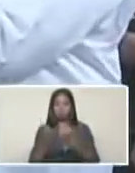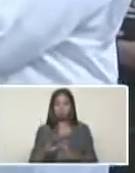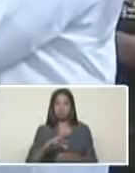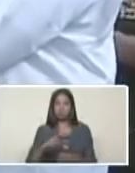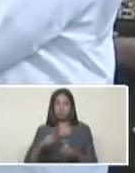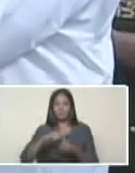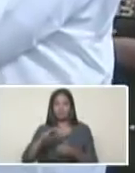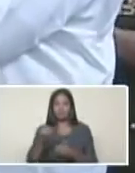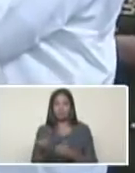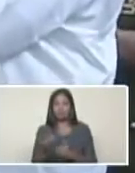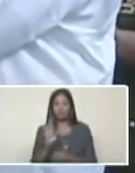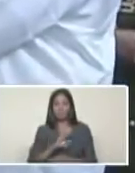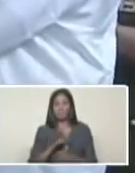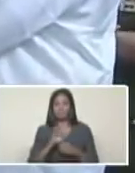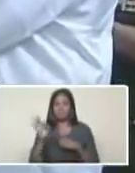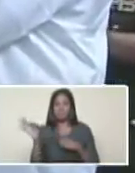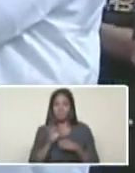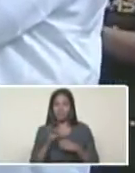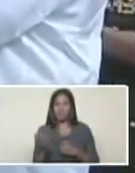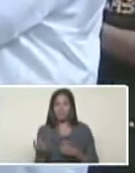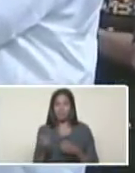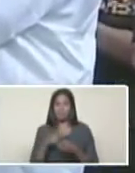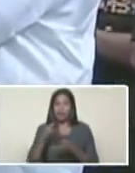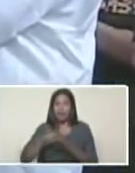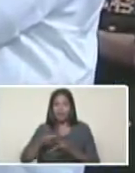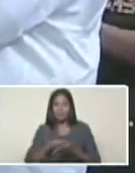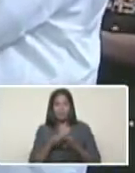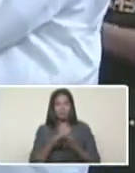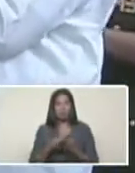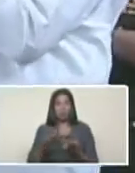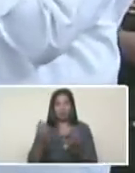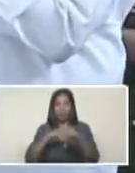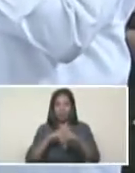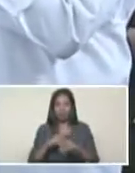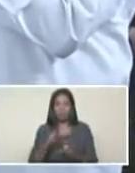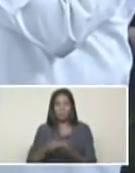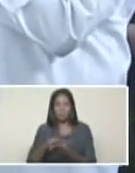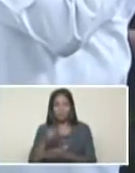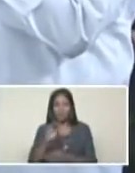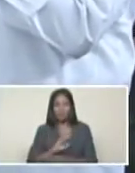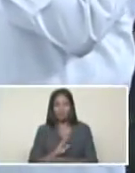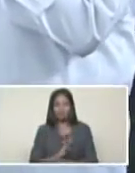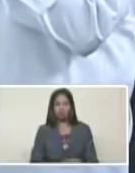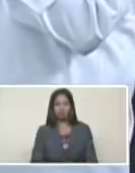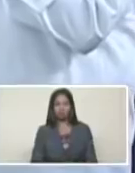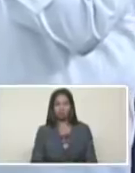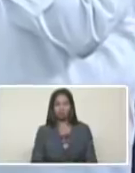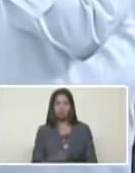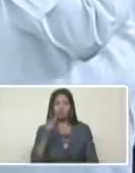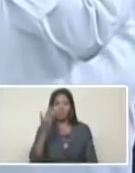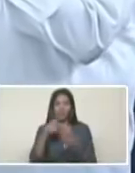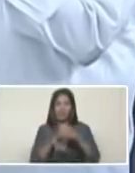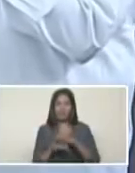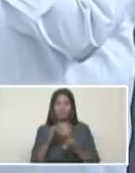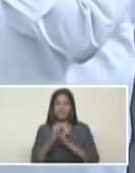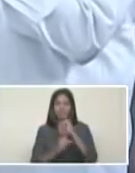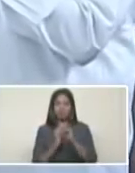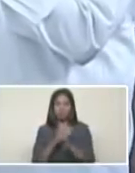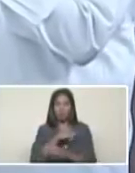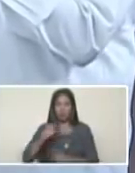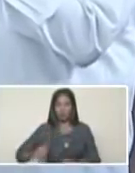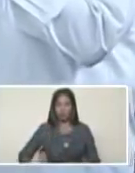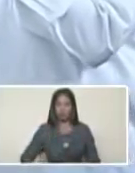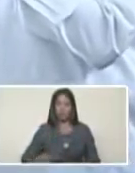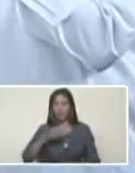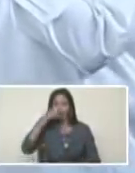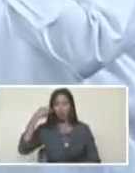de nanosatélite para la inversión. Estoy de acuerdo, vamos a invertir en esto. Y además en la alianza internacional con China, con